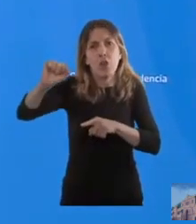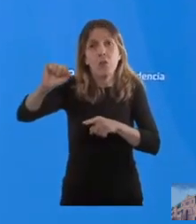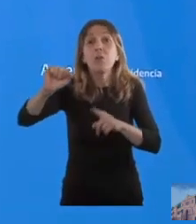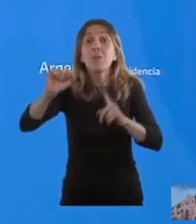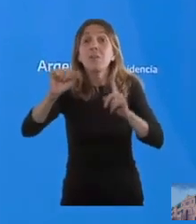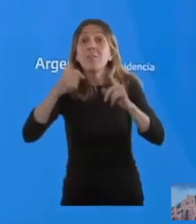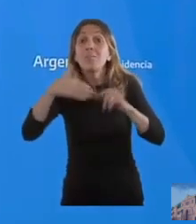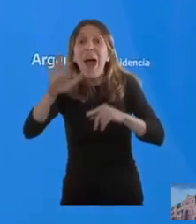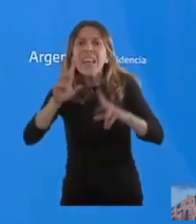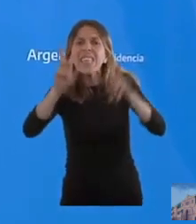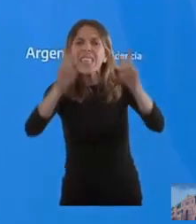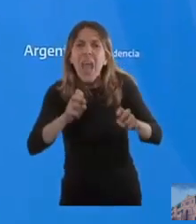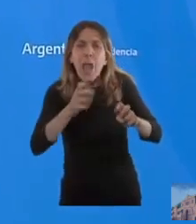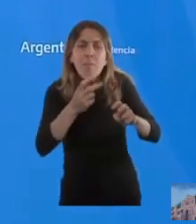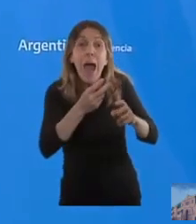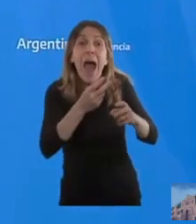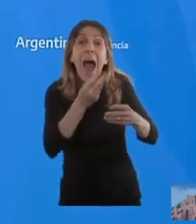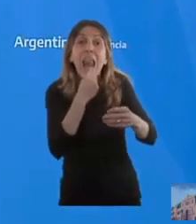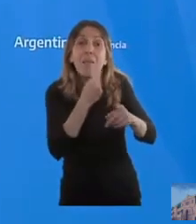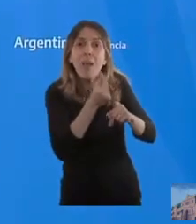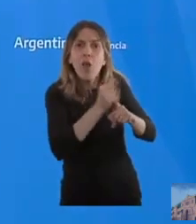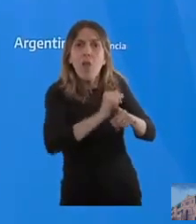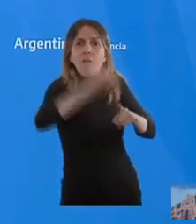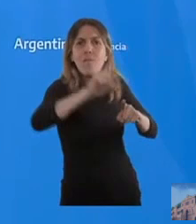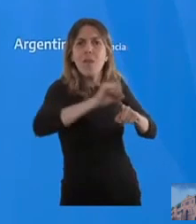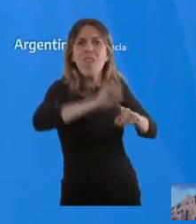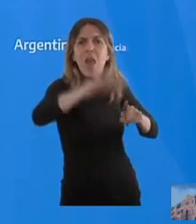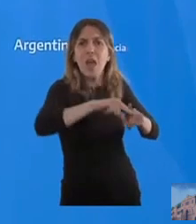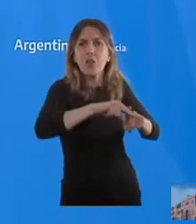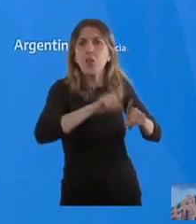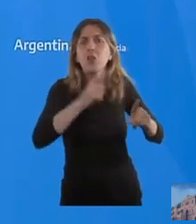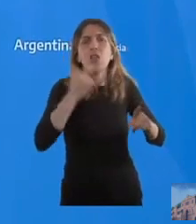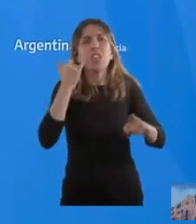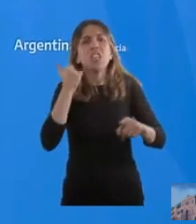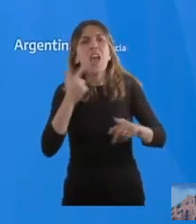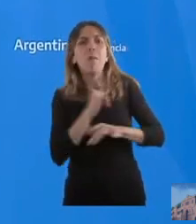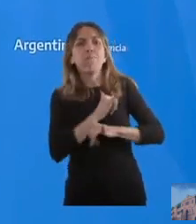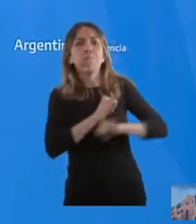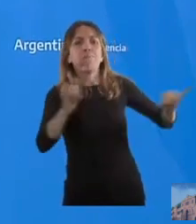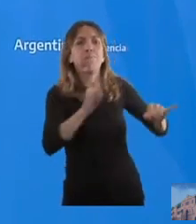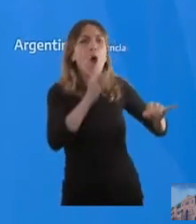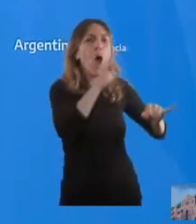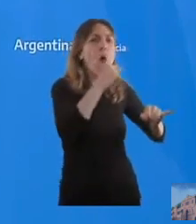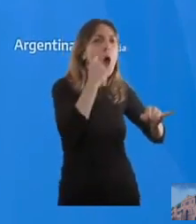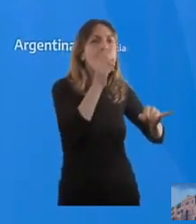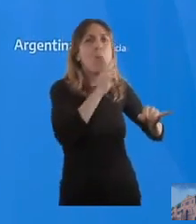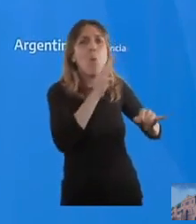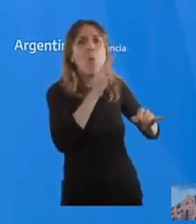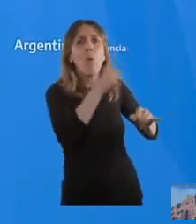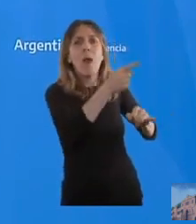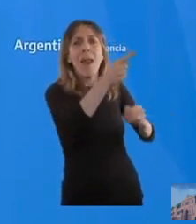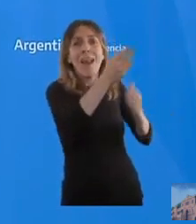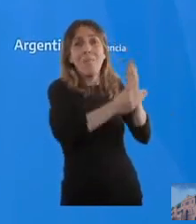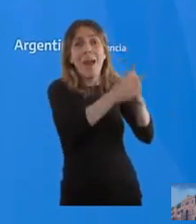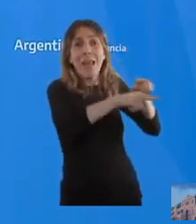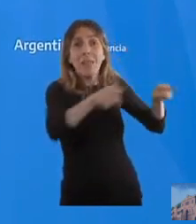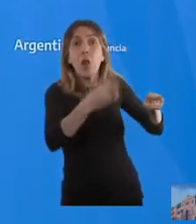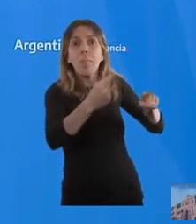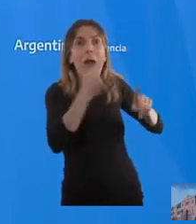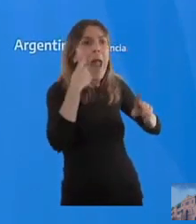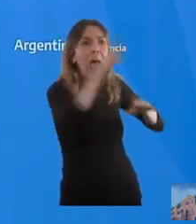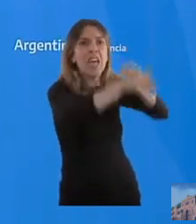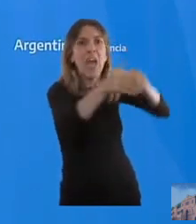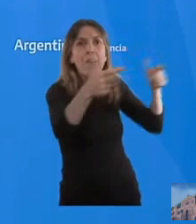vemos en los alimentos. He dado indicaciones a mis ministros y ministras para que construyan acuerdos con los diferentes